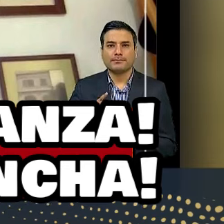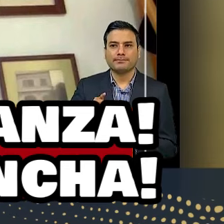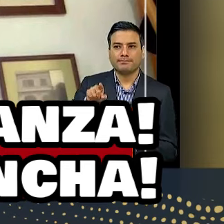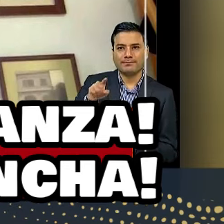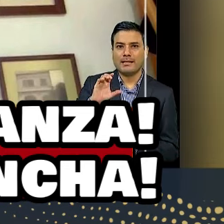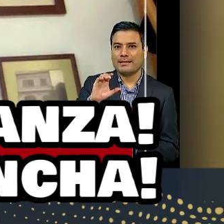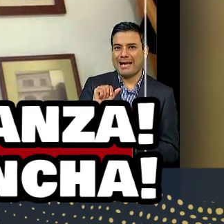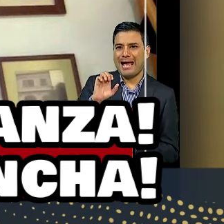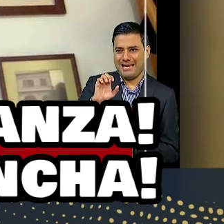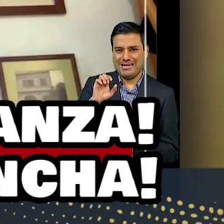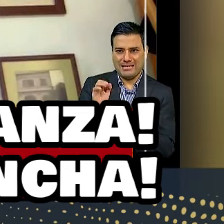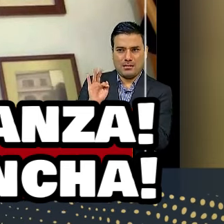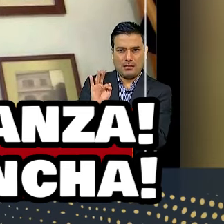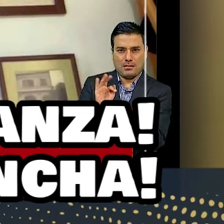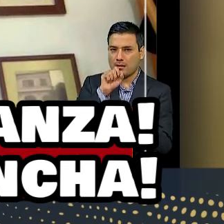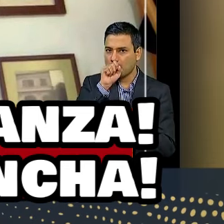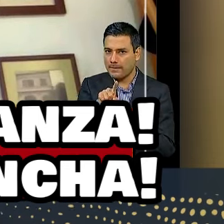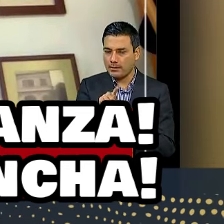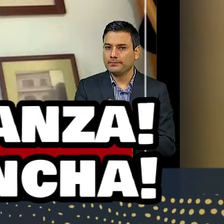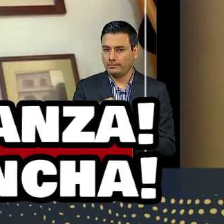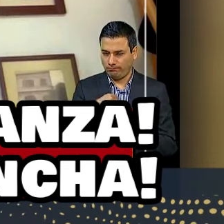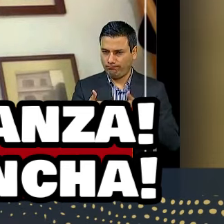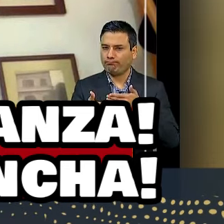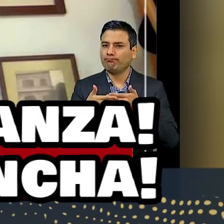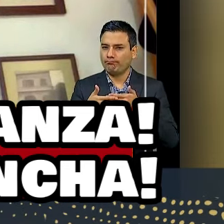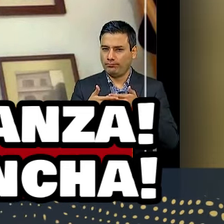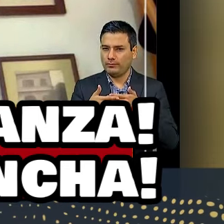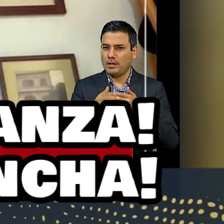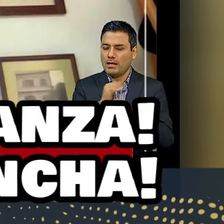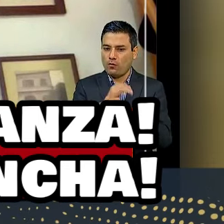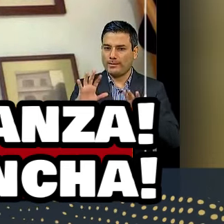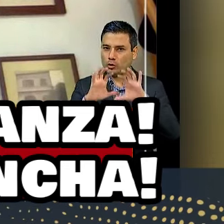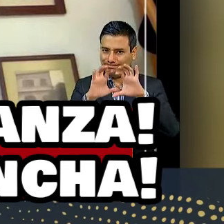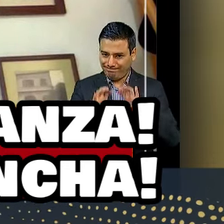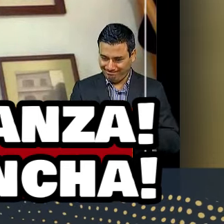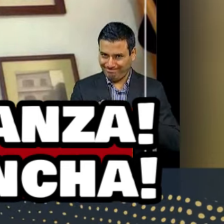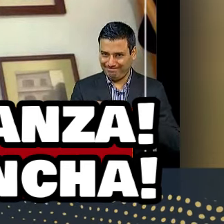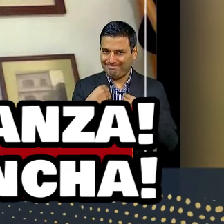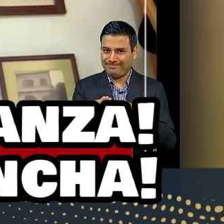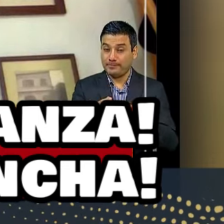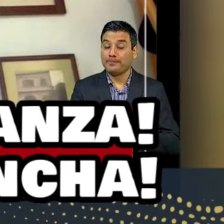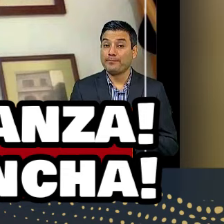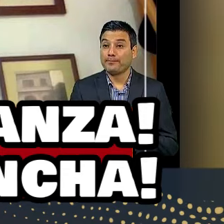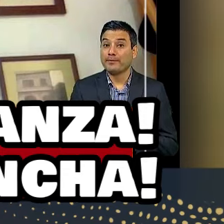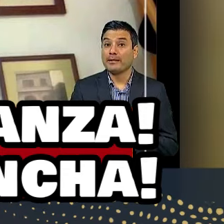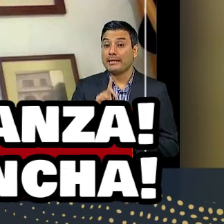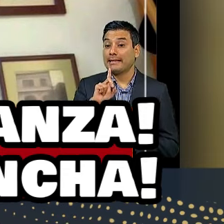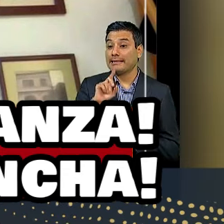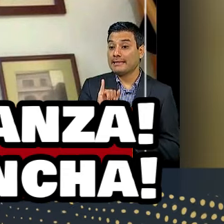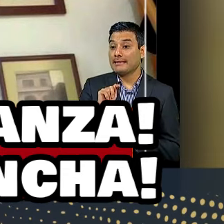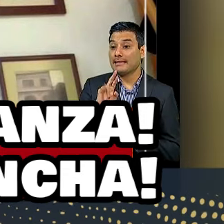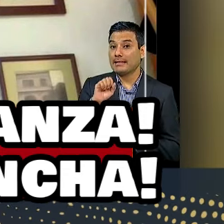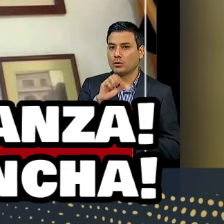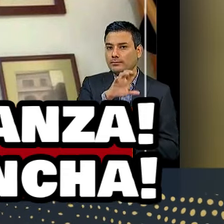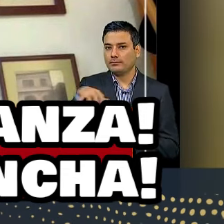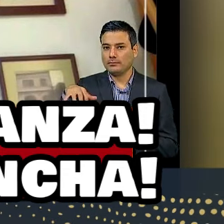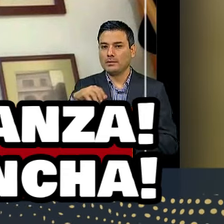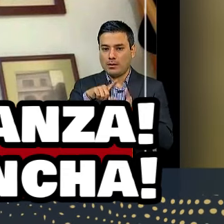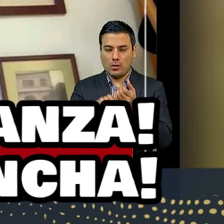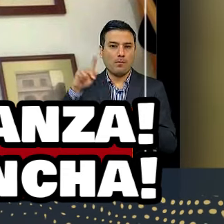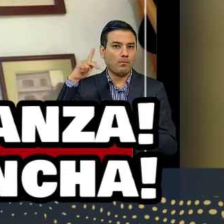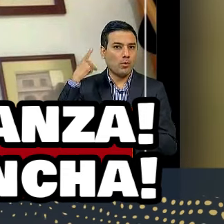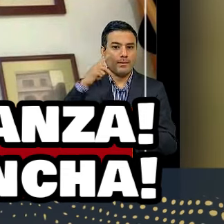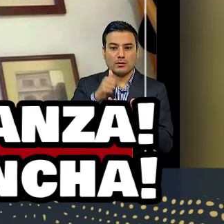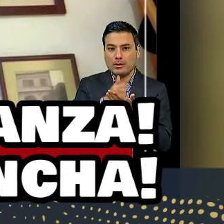capacitación haremos llegar la presidenta los datos precisos pero hemos recibido información de que en distintos distritos de pueblo y la Ciudad de México eh los